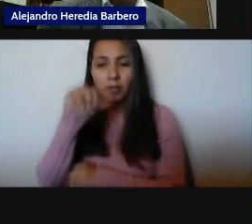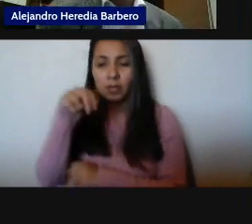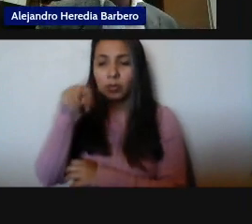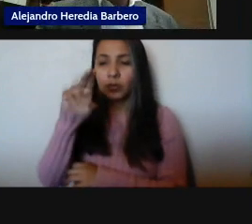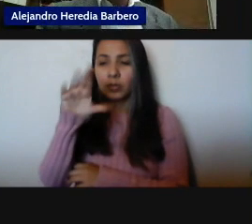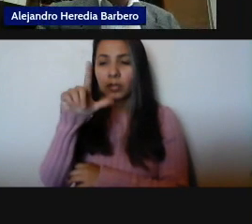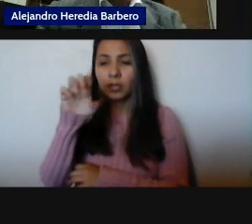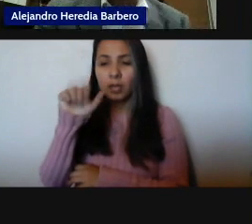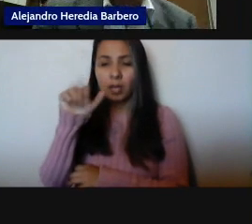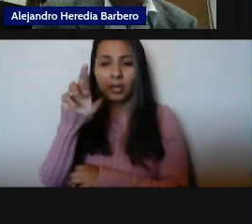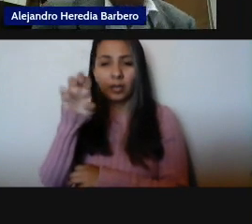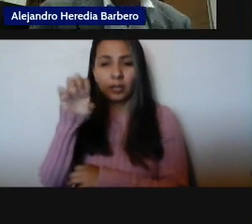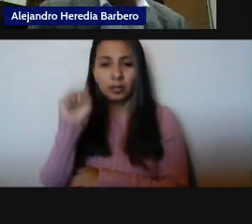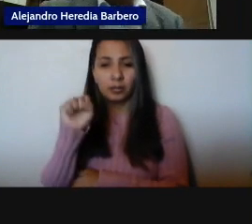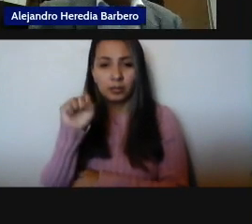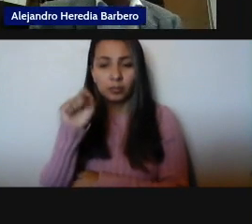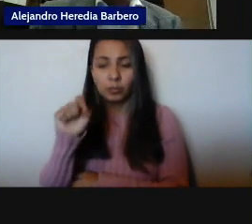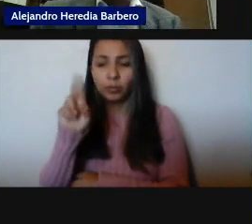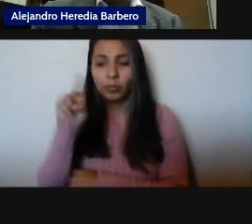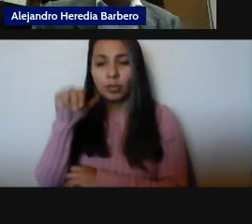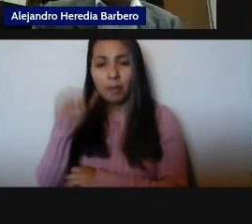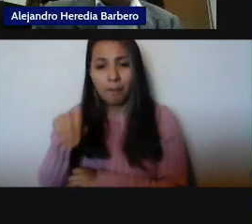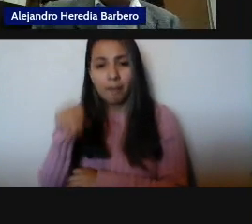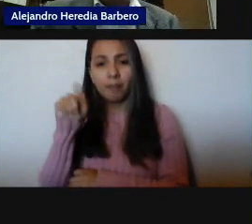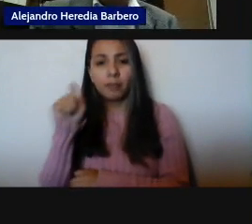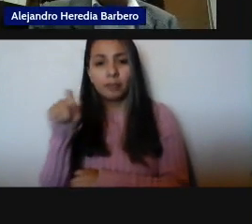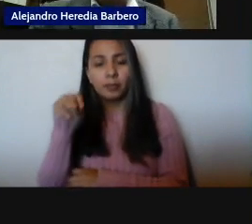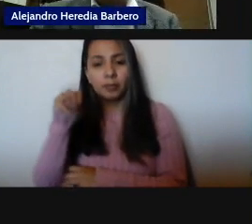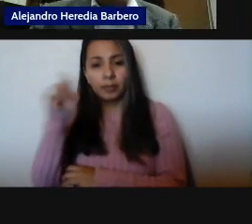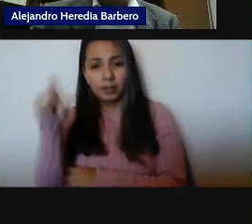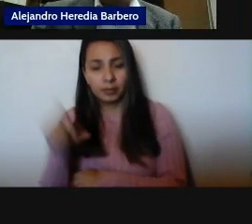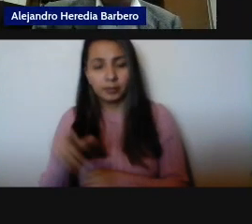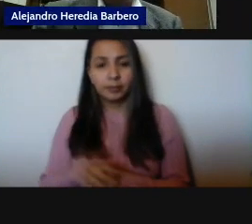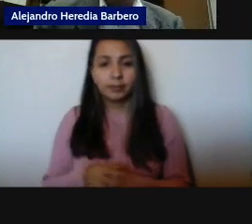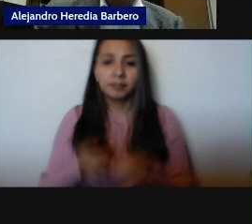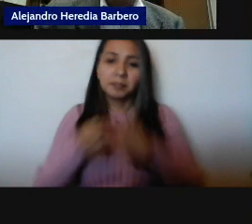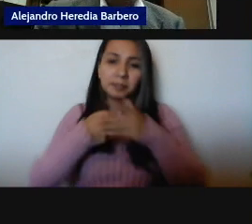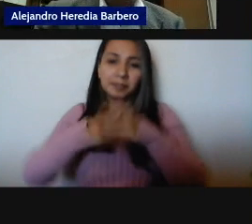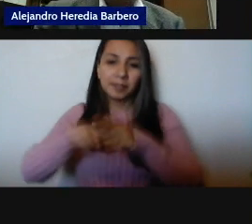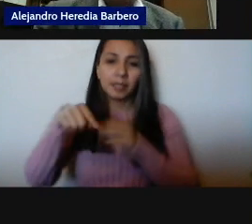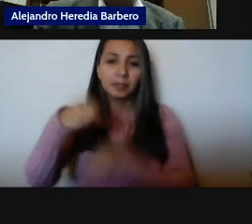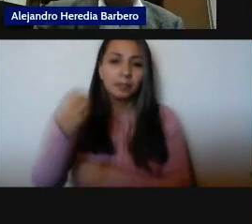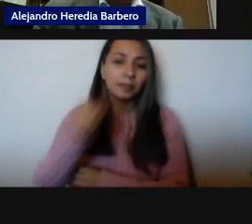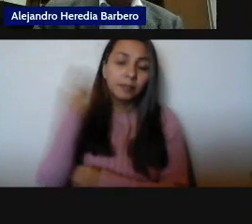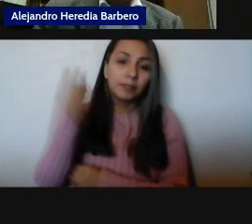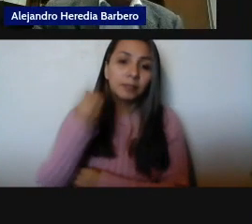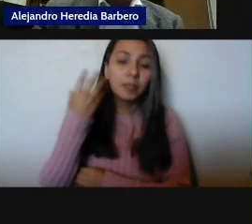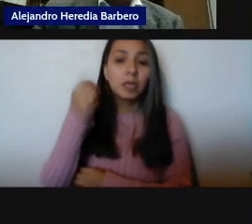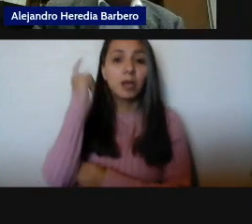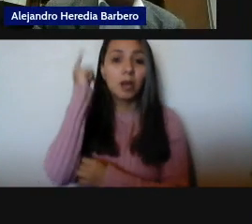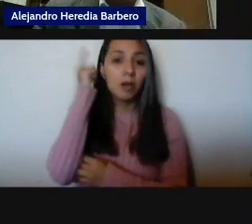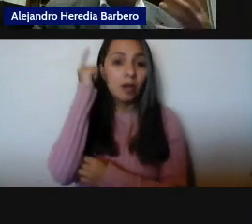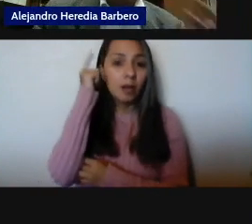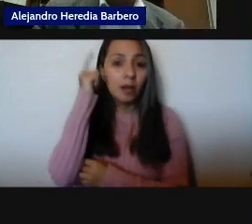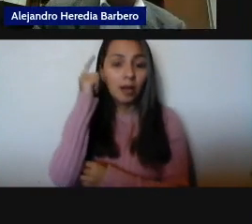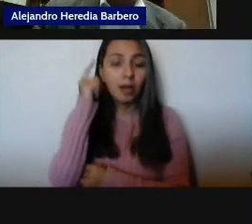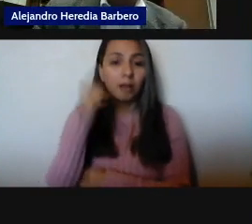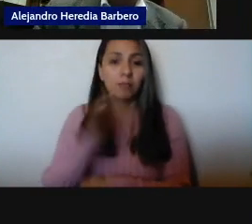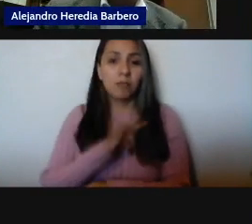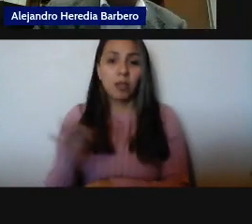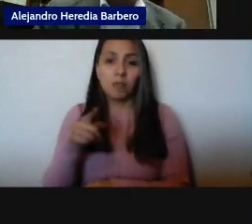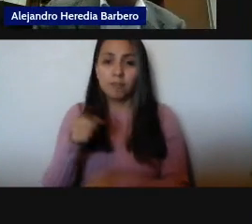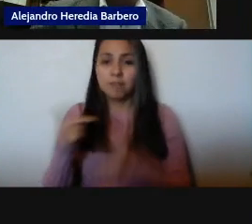aheredia@nucleares.unam.mx. Entonces, muy bien, vamos a comenzar con esta pequeña charla, que espero que tengamos oportunidad